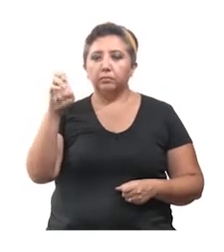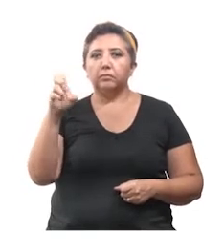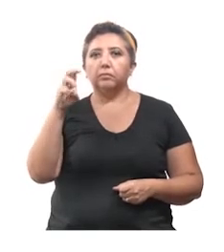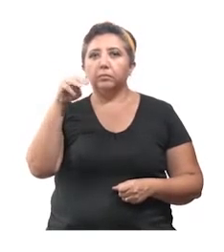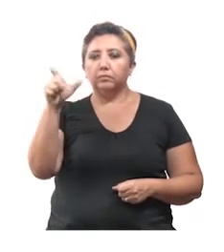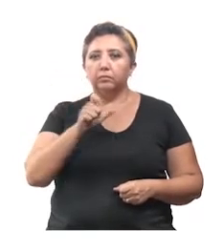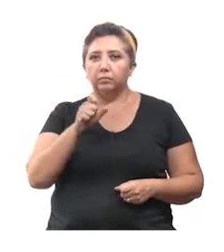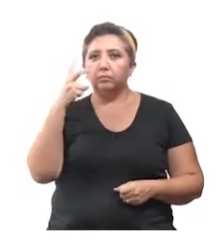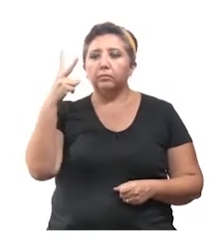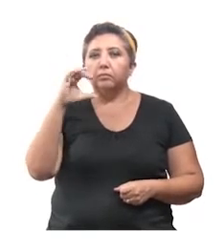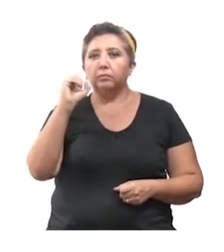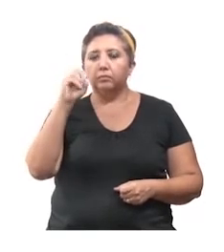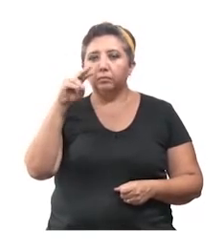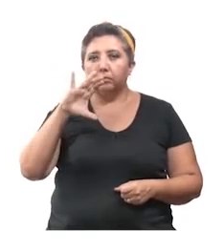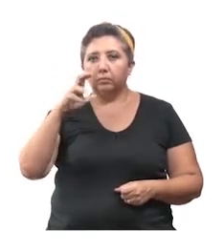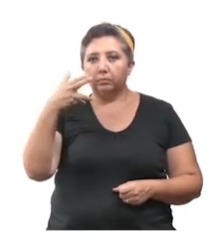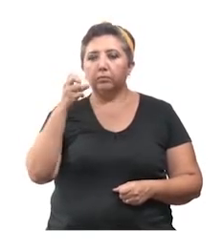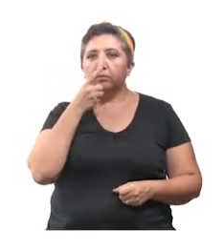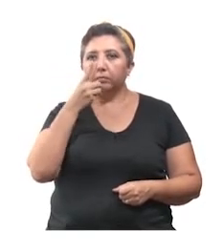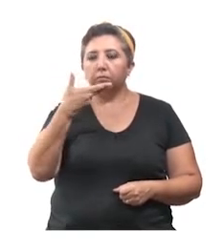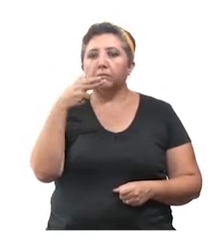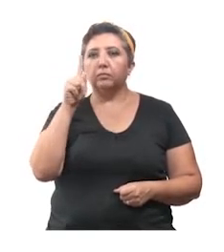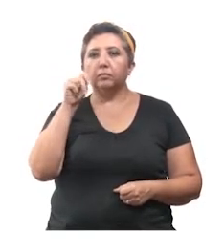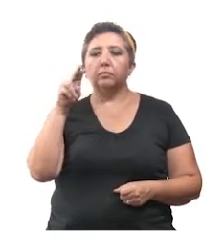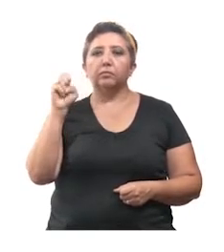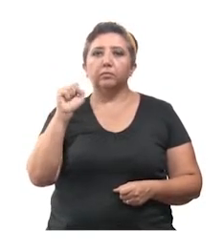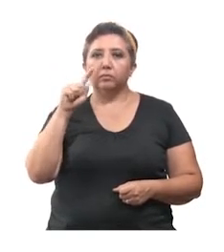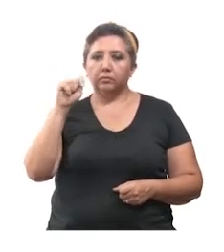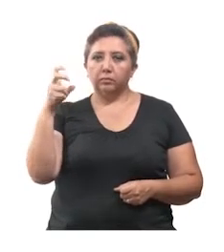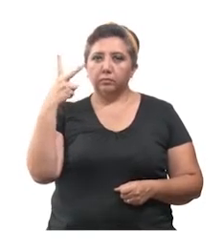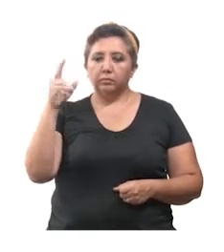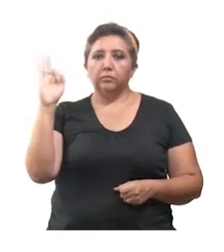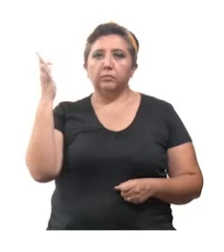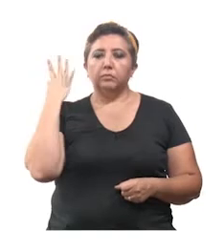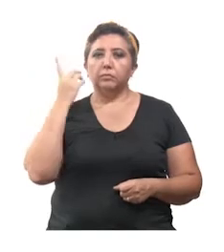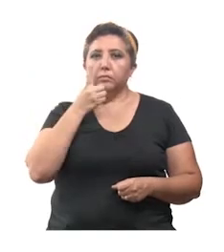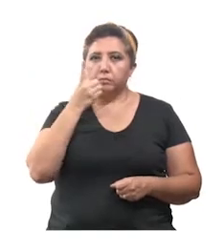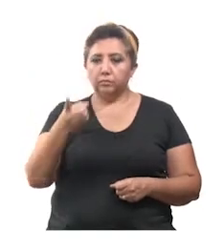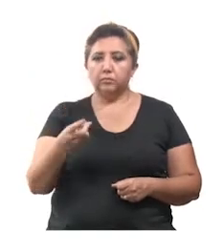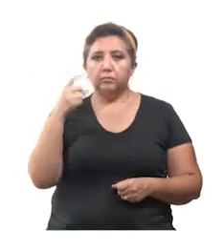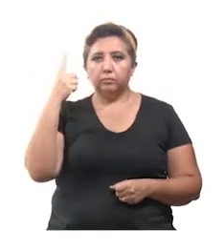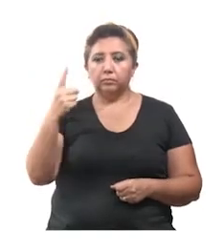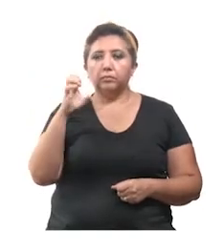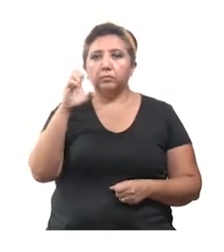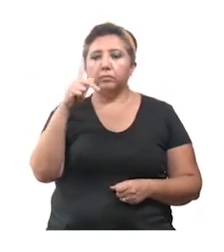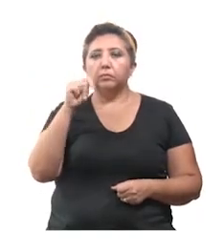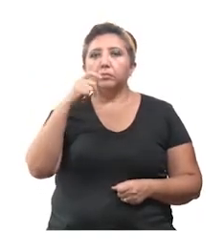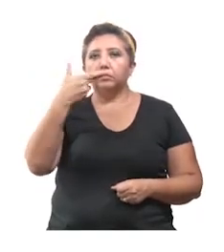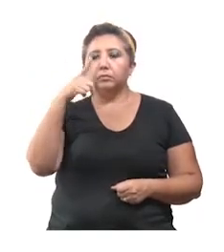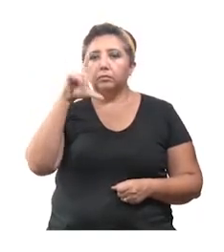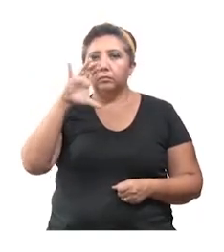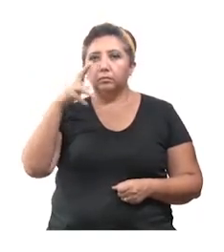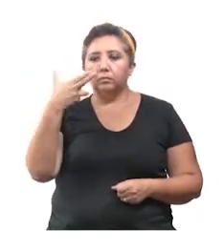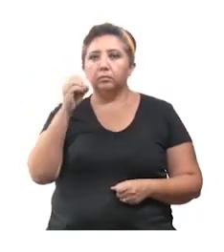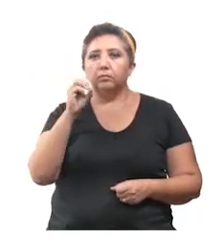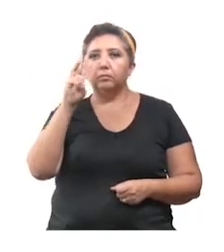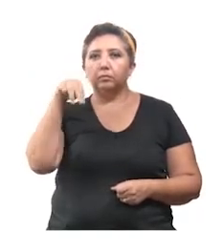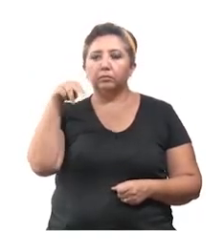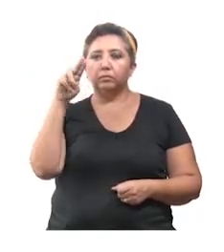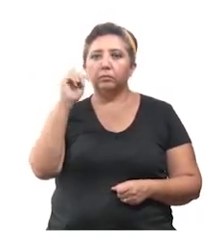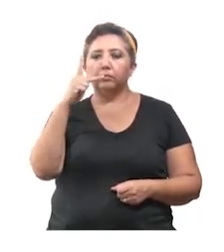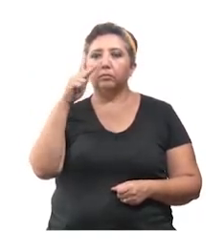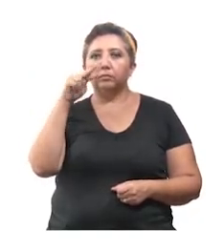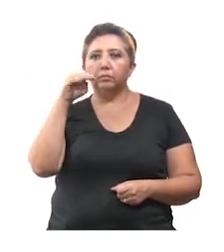Mashcanú, 2 en Acanqué, Chapap, Jomún, Cantunil y Ticul y 2 foráneos, y 1 en Espita, Jalachó, Muna,